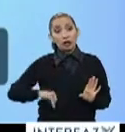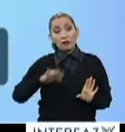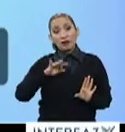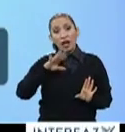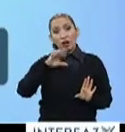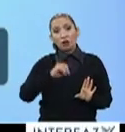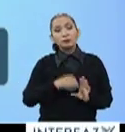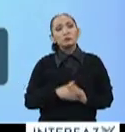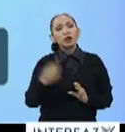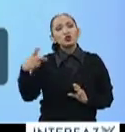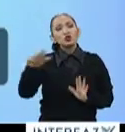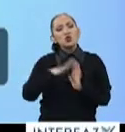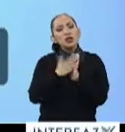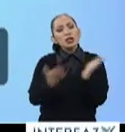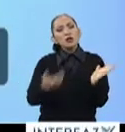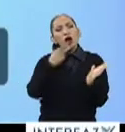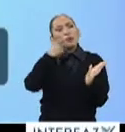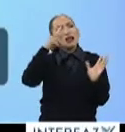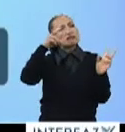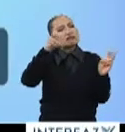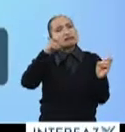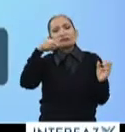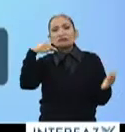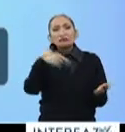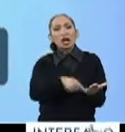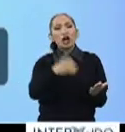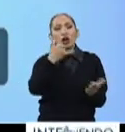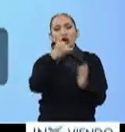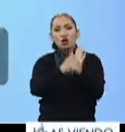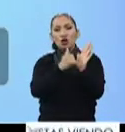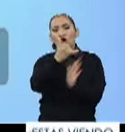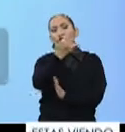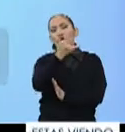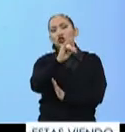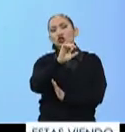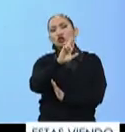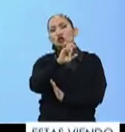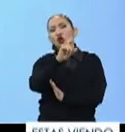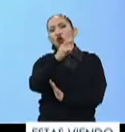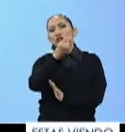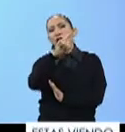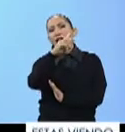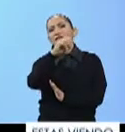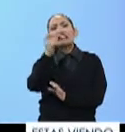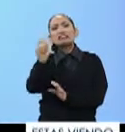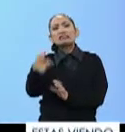Franco. En tu libro tocas precisamente el tema de Yugoslavia. ¿De qué se trata?